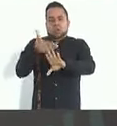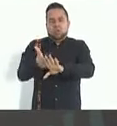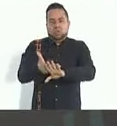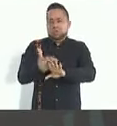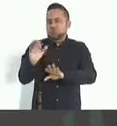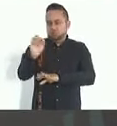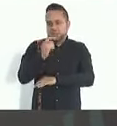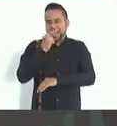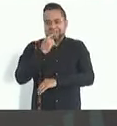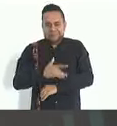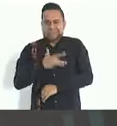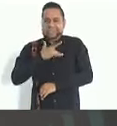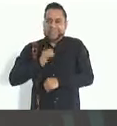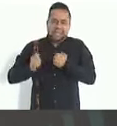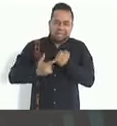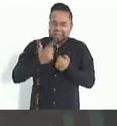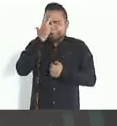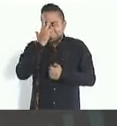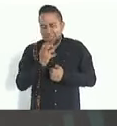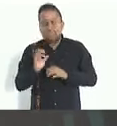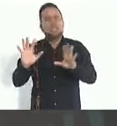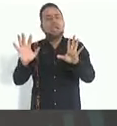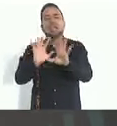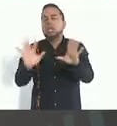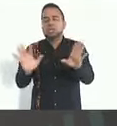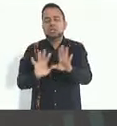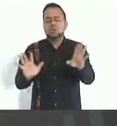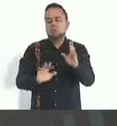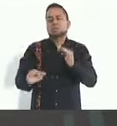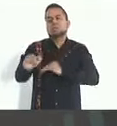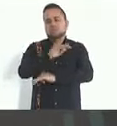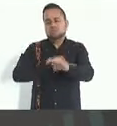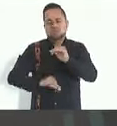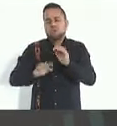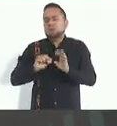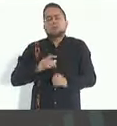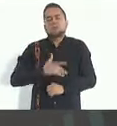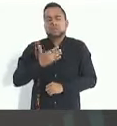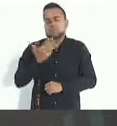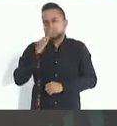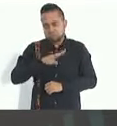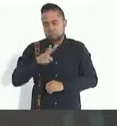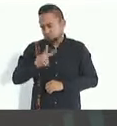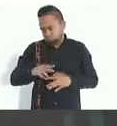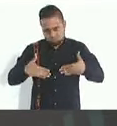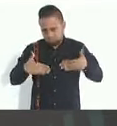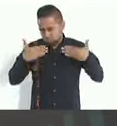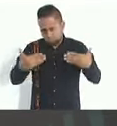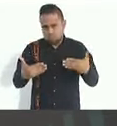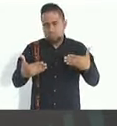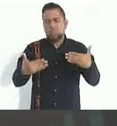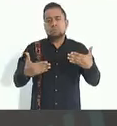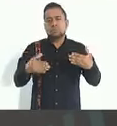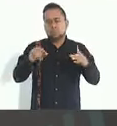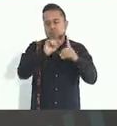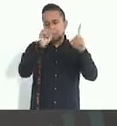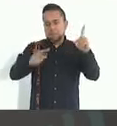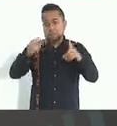sin sentimientos, sin que nadie se sienta mal, no hay en nuestro